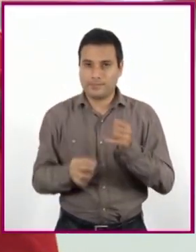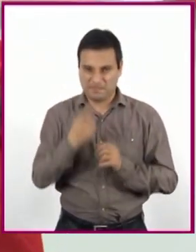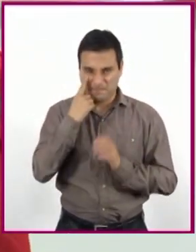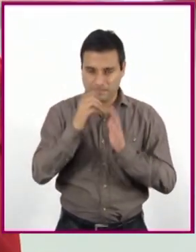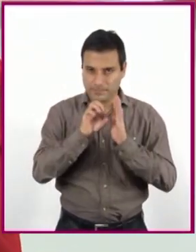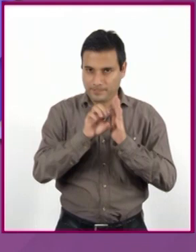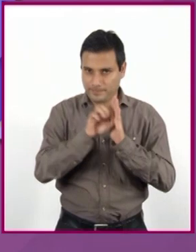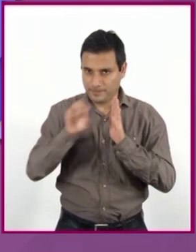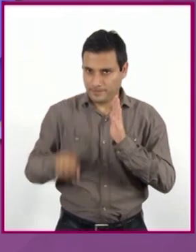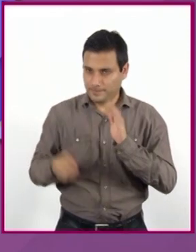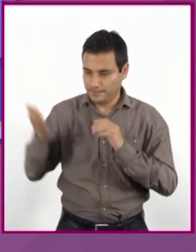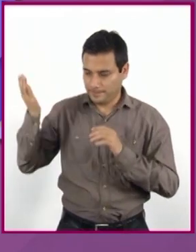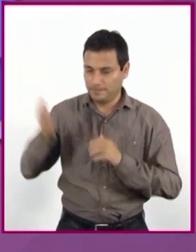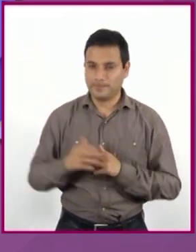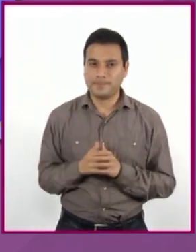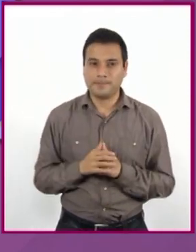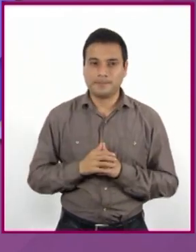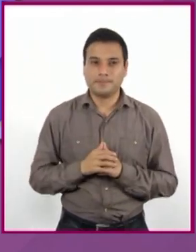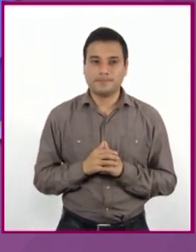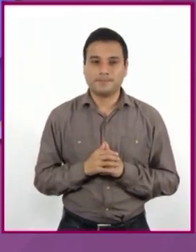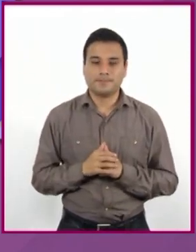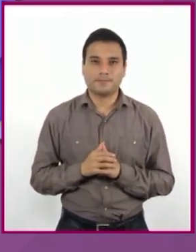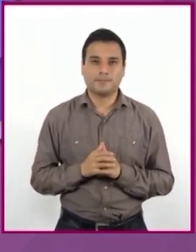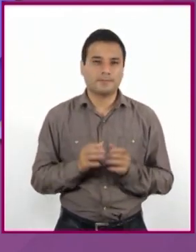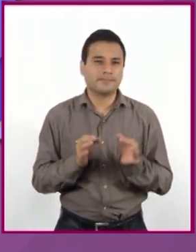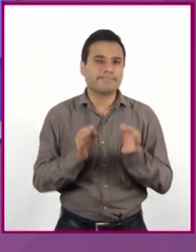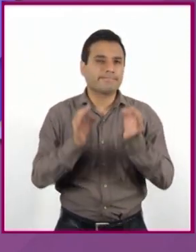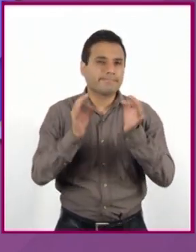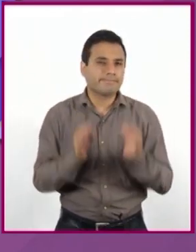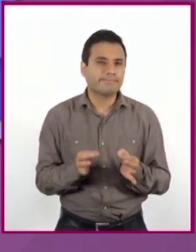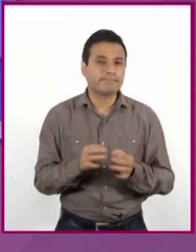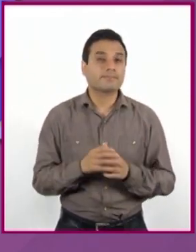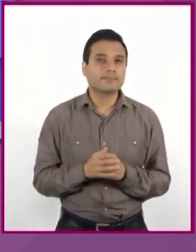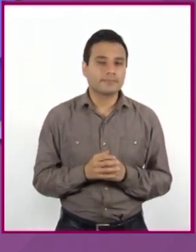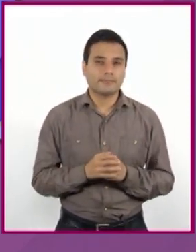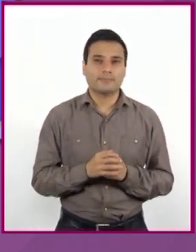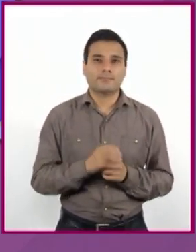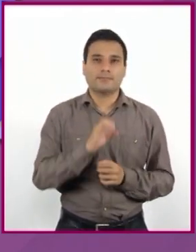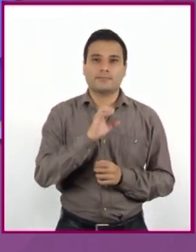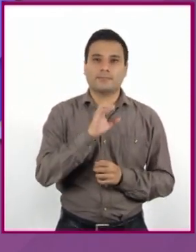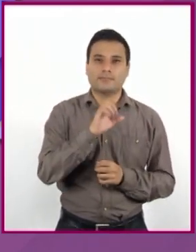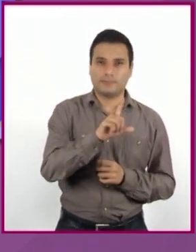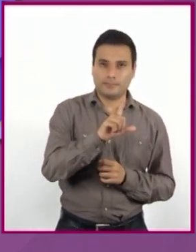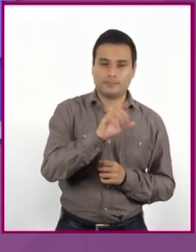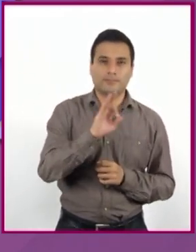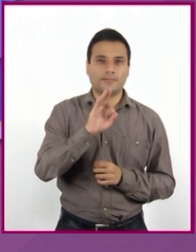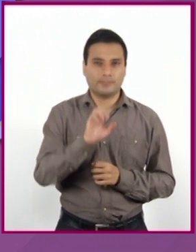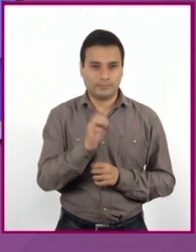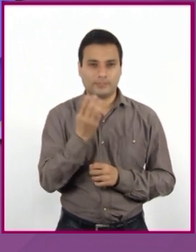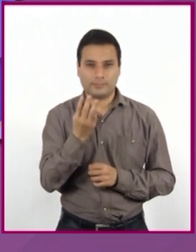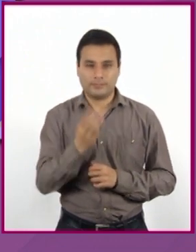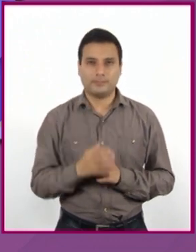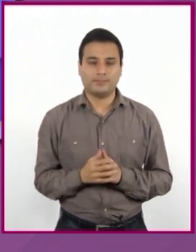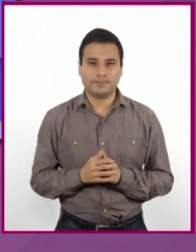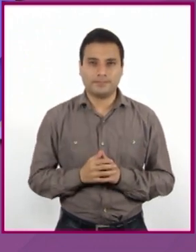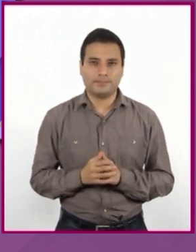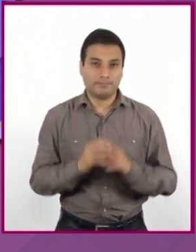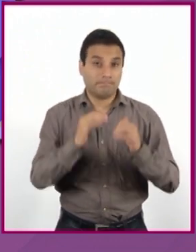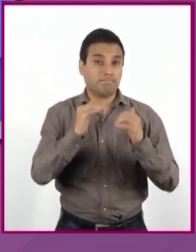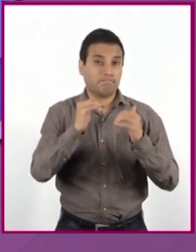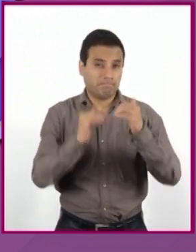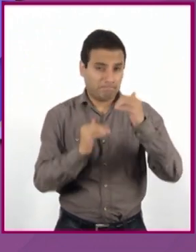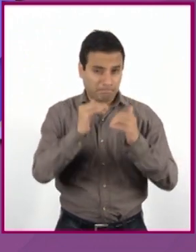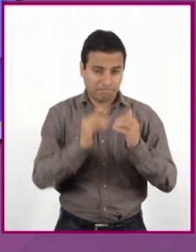aparece en su pantalla. El ejemplo corresponde al cloruro de hierro 3. Ya que se encuentra balanceada,